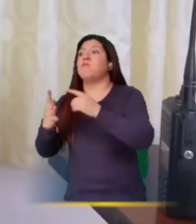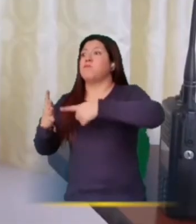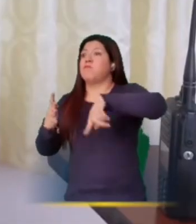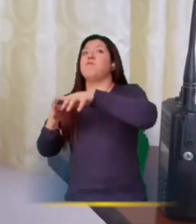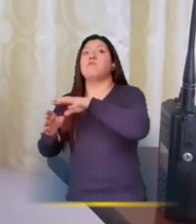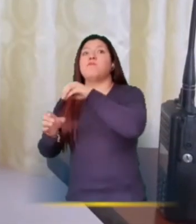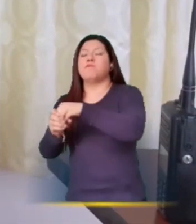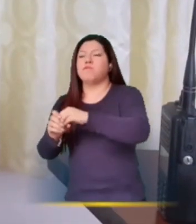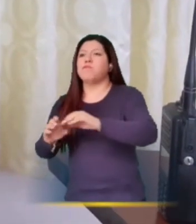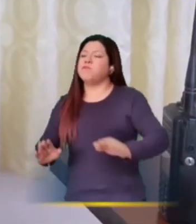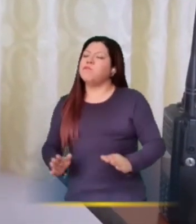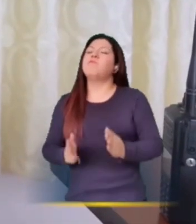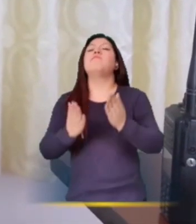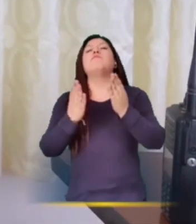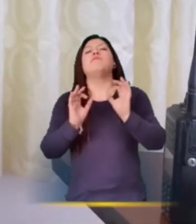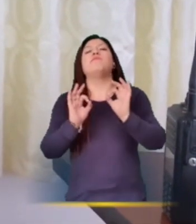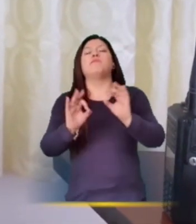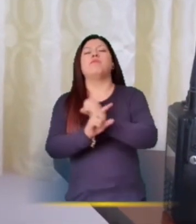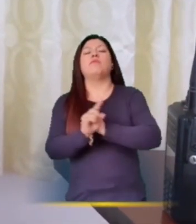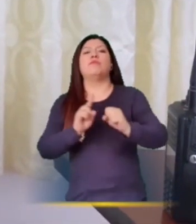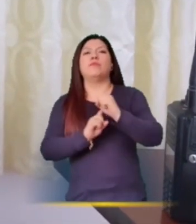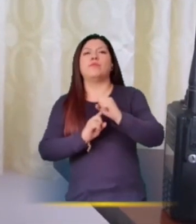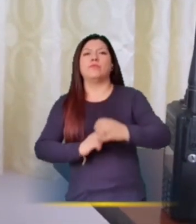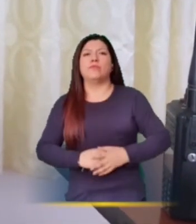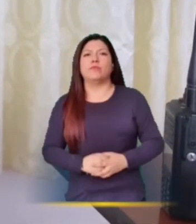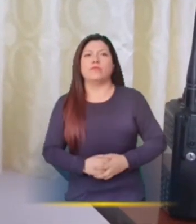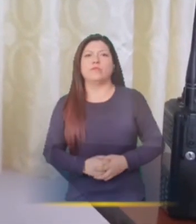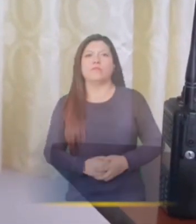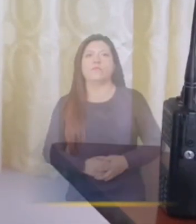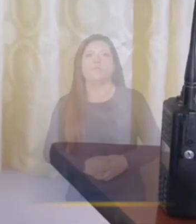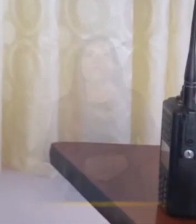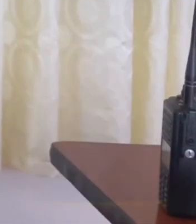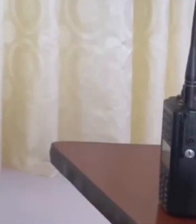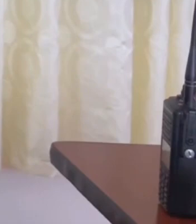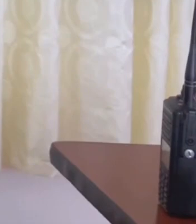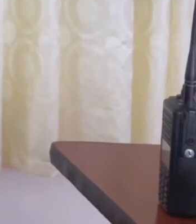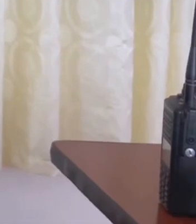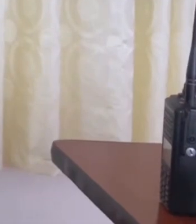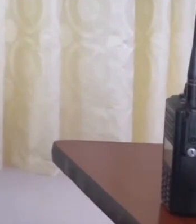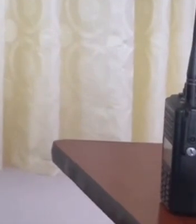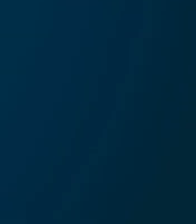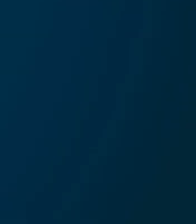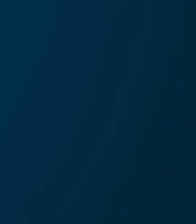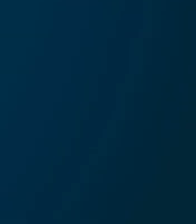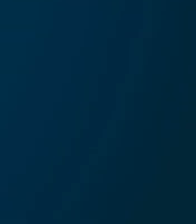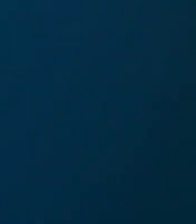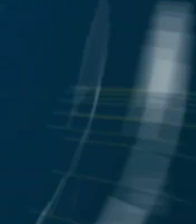apoyo que acerca al personal privado de la libertad a reincorporarse a una sociedad.